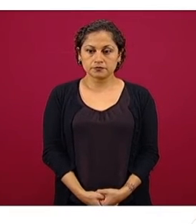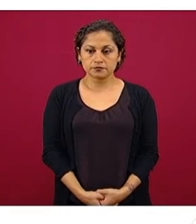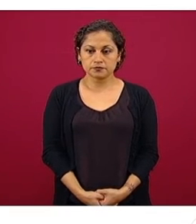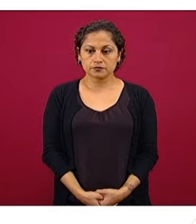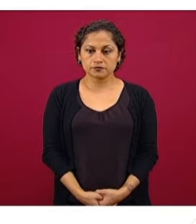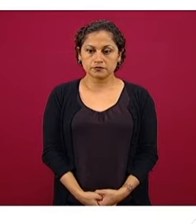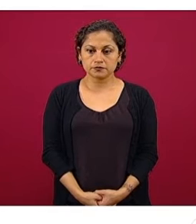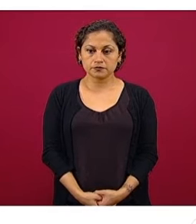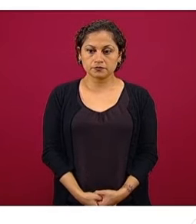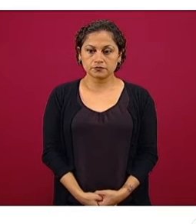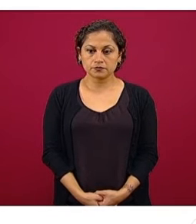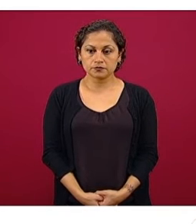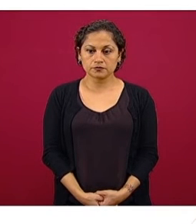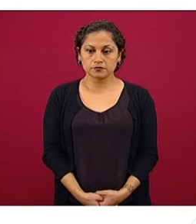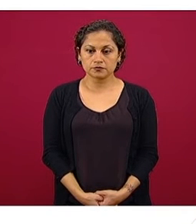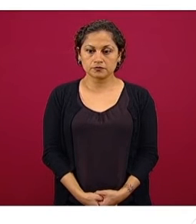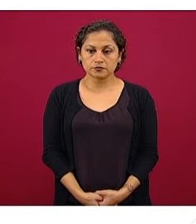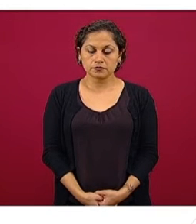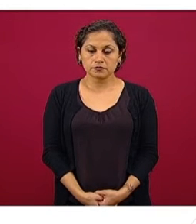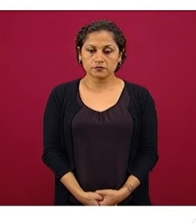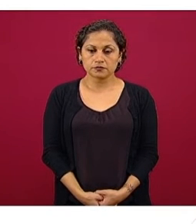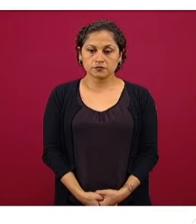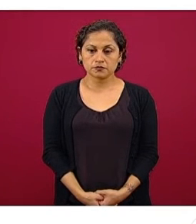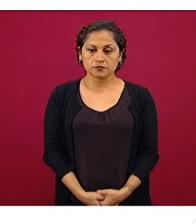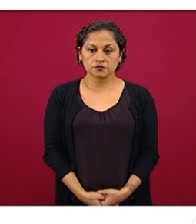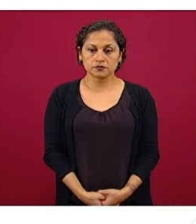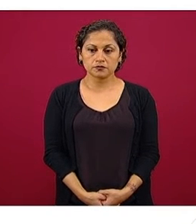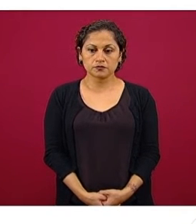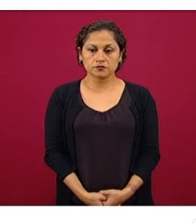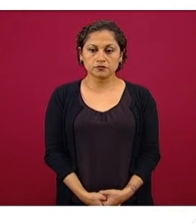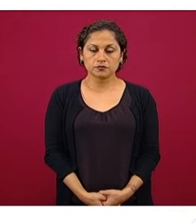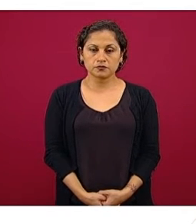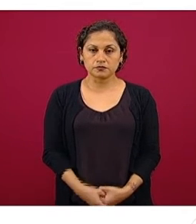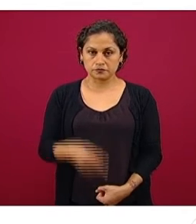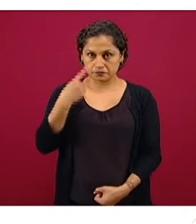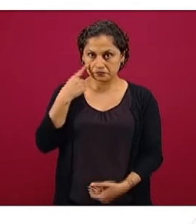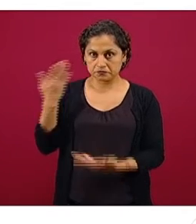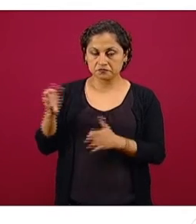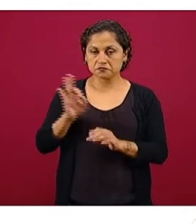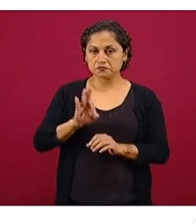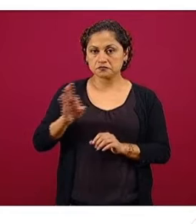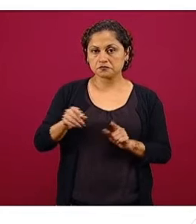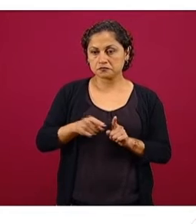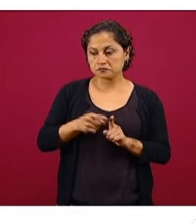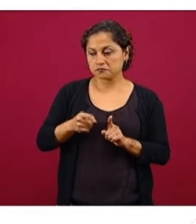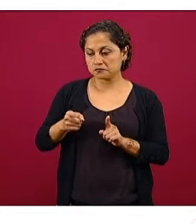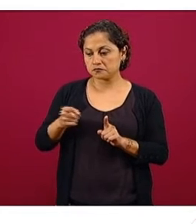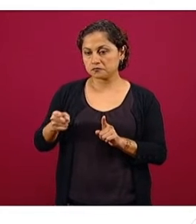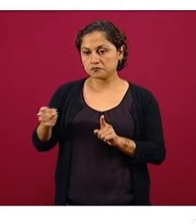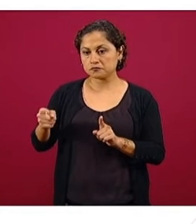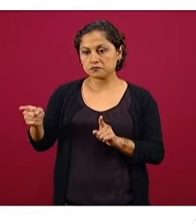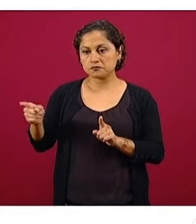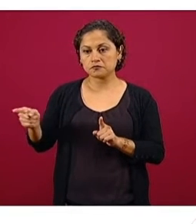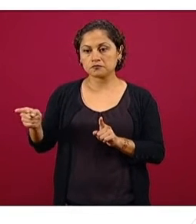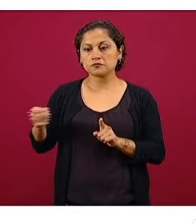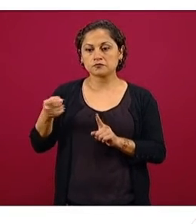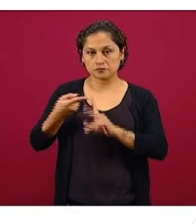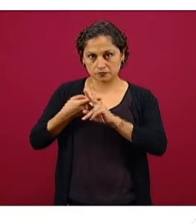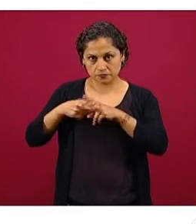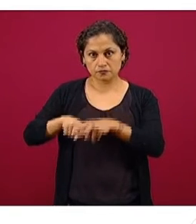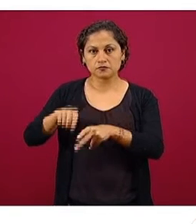Ahí va, marzo, 8 de marzo. Se va moviendo, 11 de marzo, 21 de marzo ya empieza a aparecer. Ahí aparecen